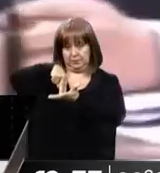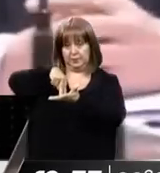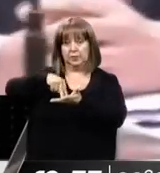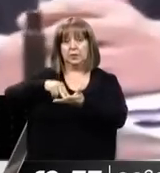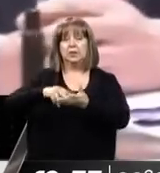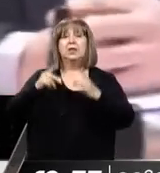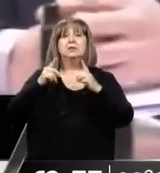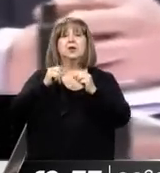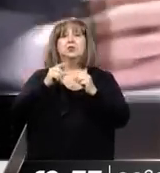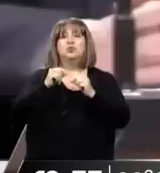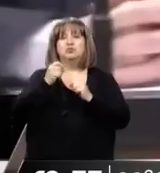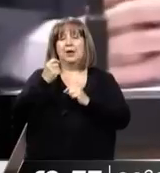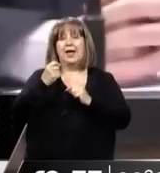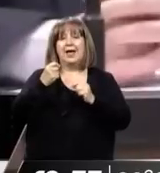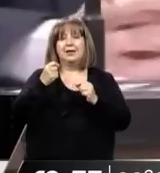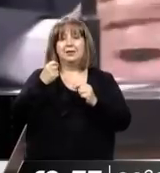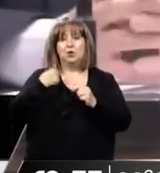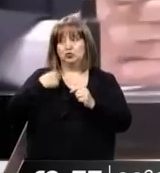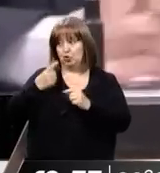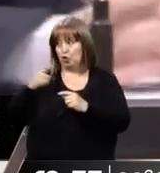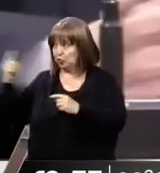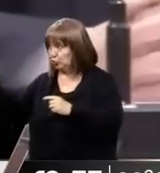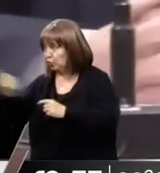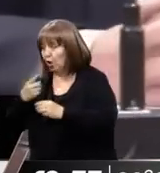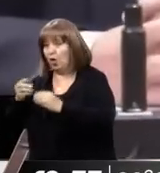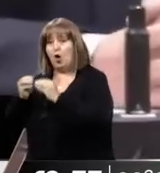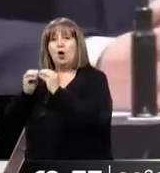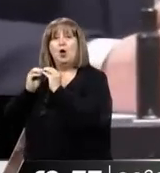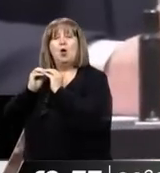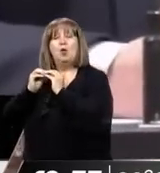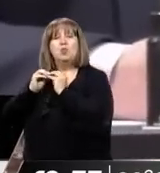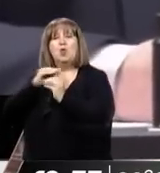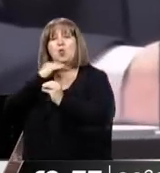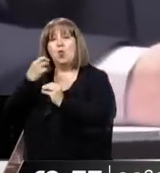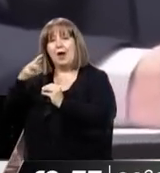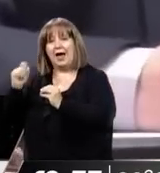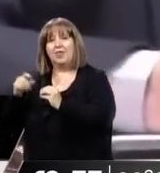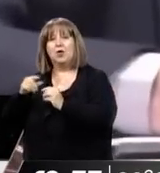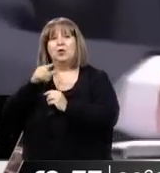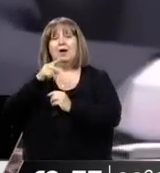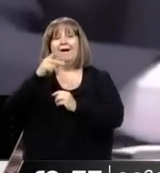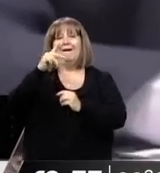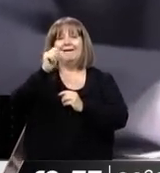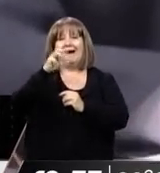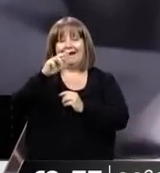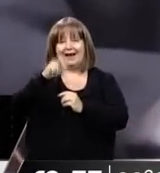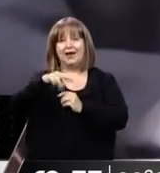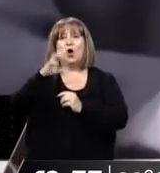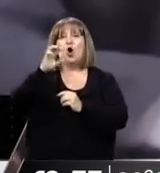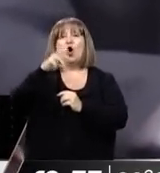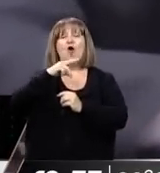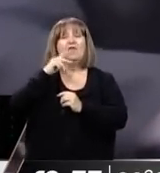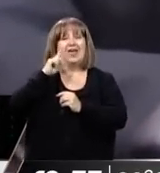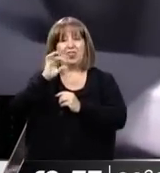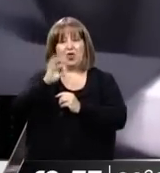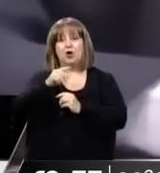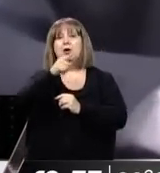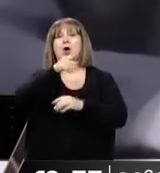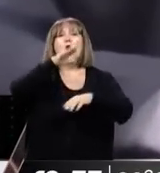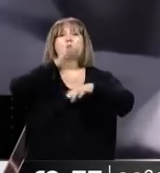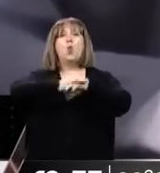hecho uno nosotros el Jurado encontramos a la acusada Karen leilen Oviedo Esquivel